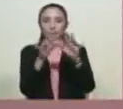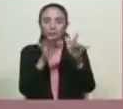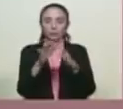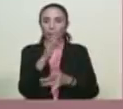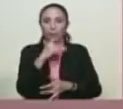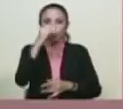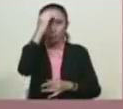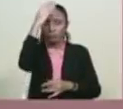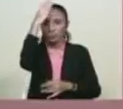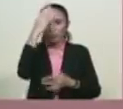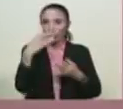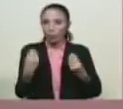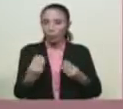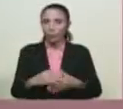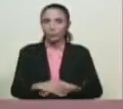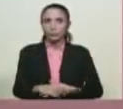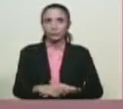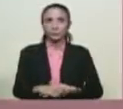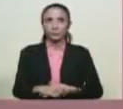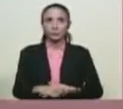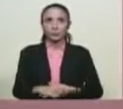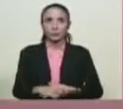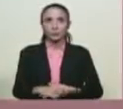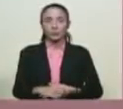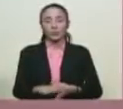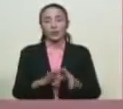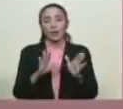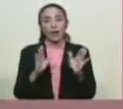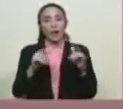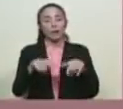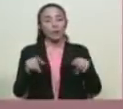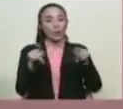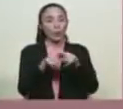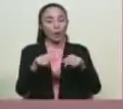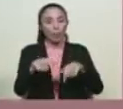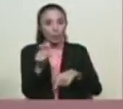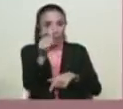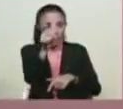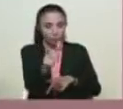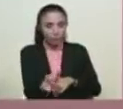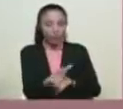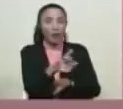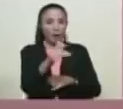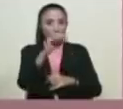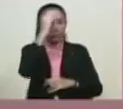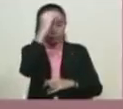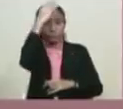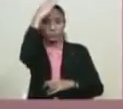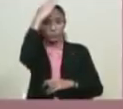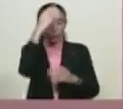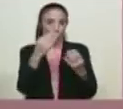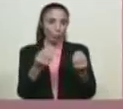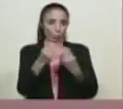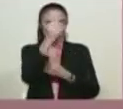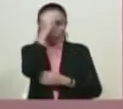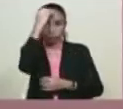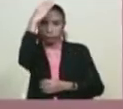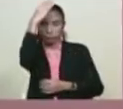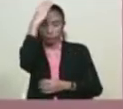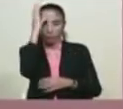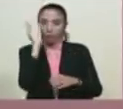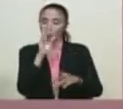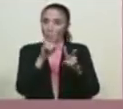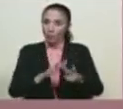Y hoy decimos, parafraseando al libertador, un pueblo educado, culto, instruido y